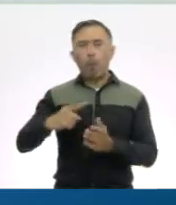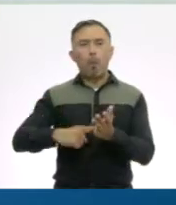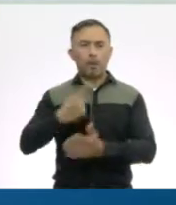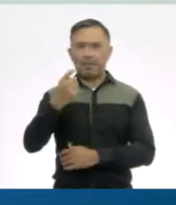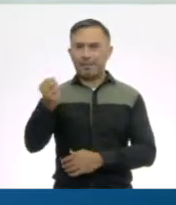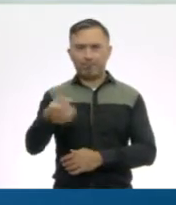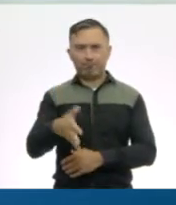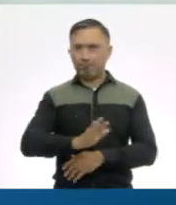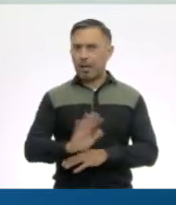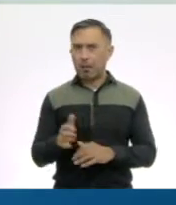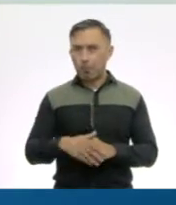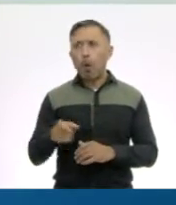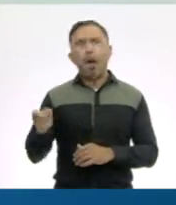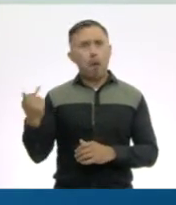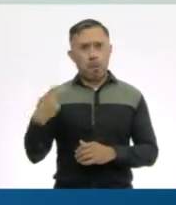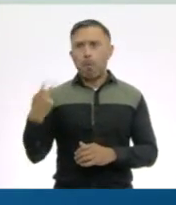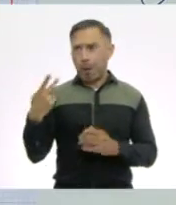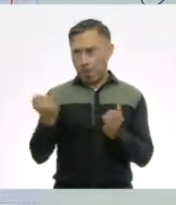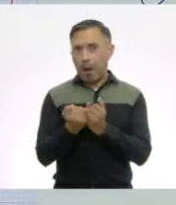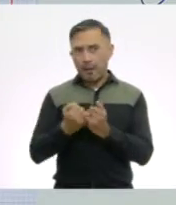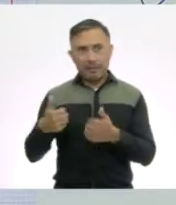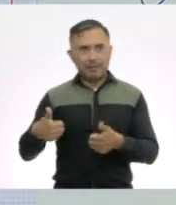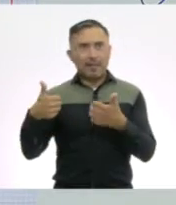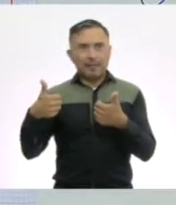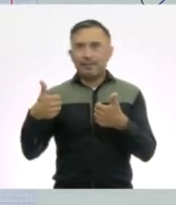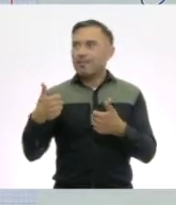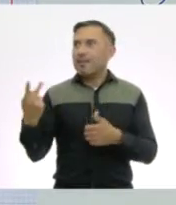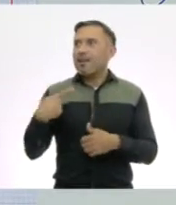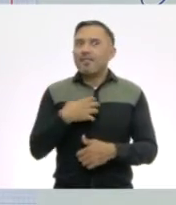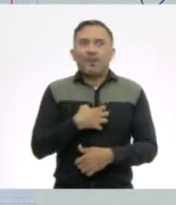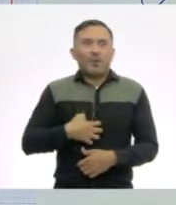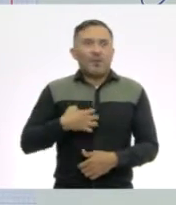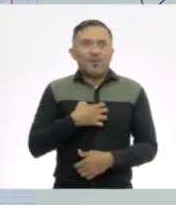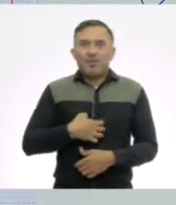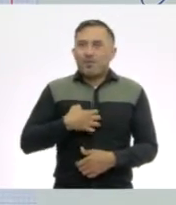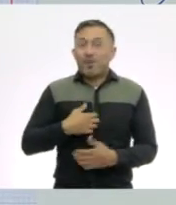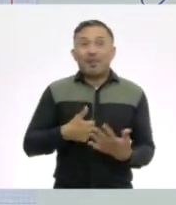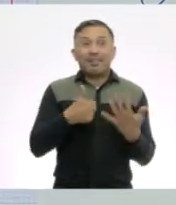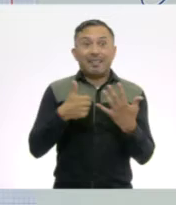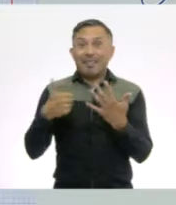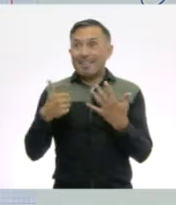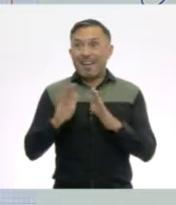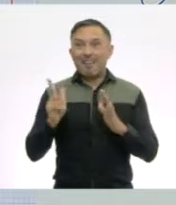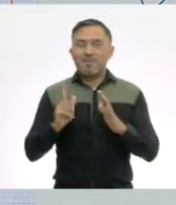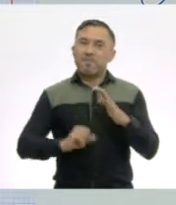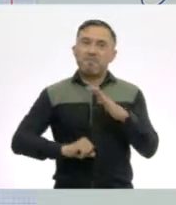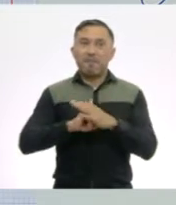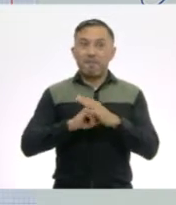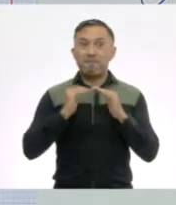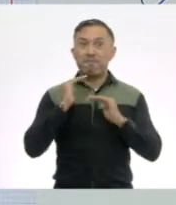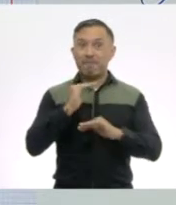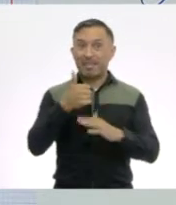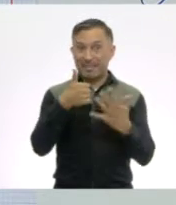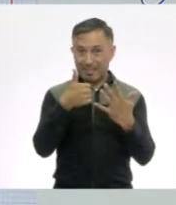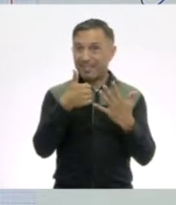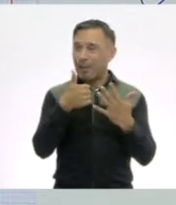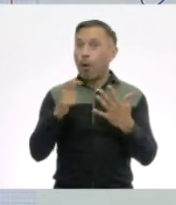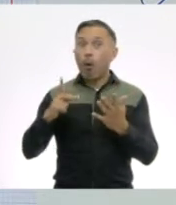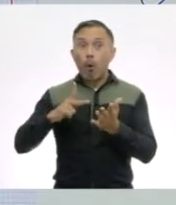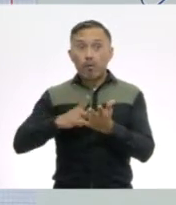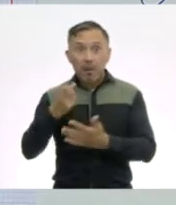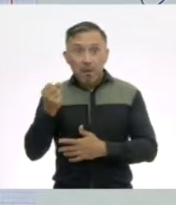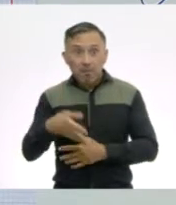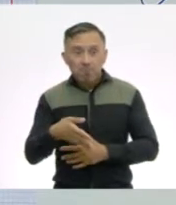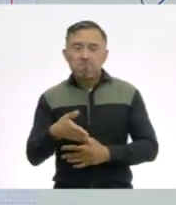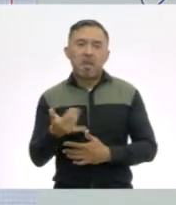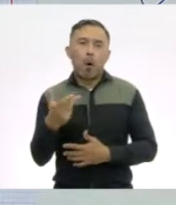aunque también te salió 6, y nos emocionamos porque es el mayor número, ya no tuviste oportunidad de tirar nuevamente. Ya, pasa no. lo que